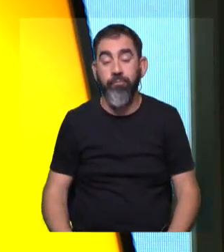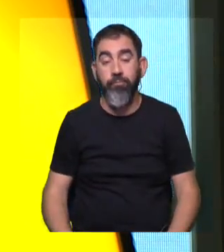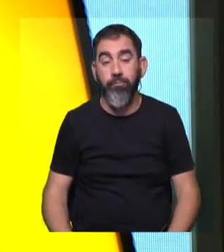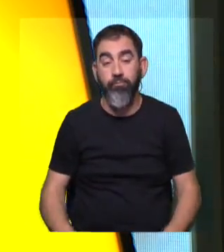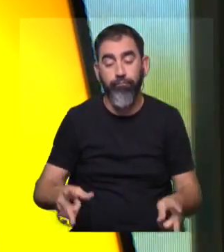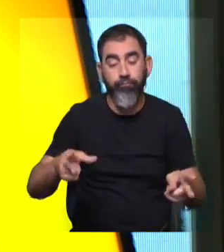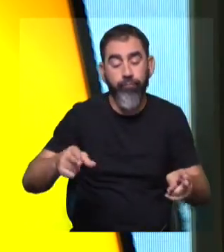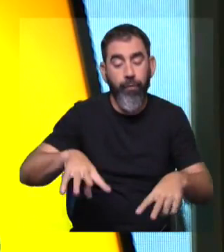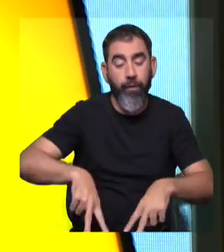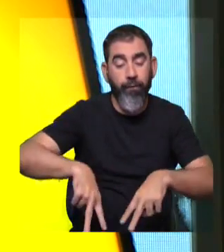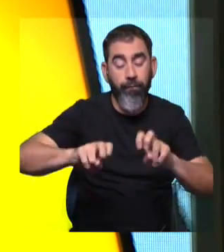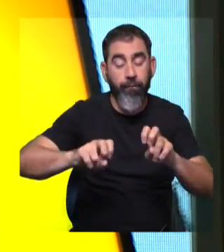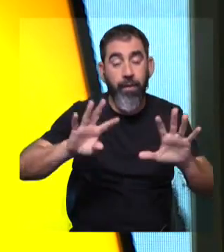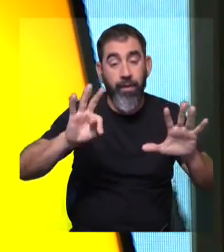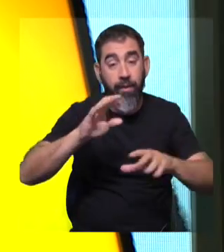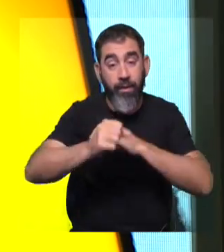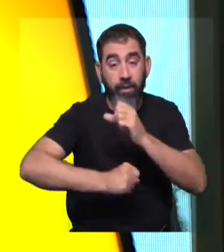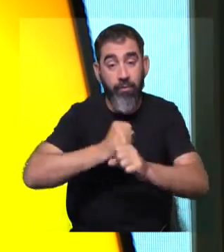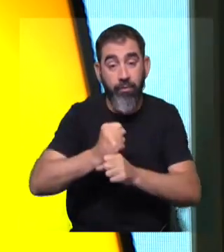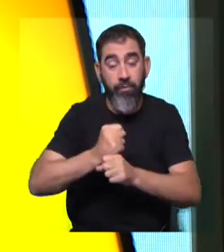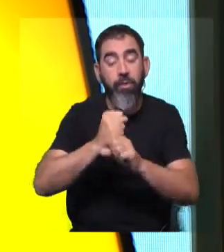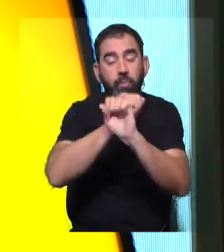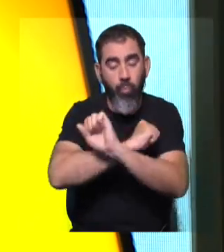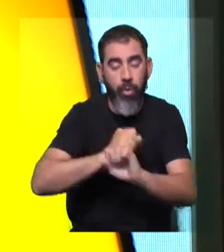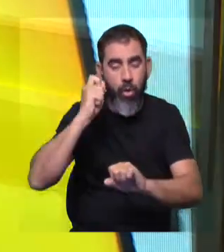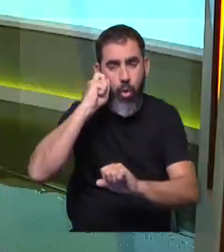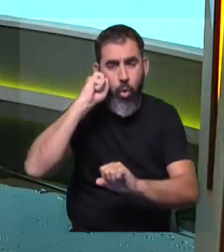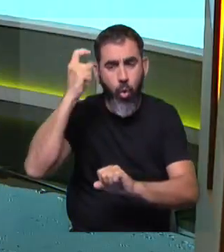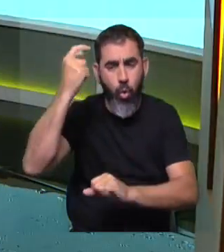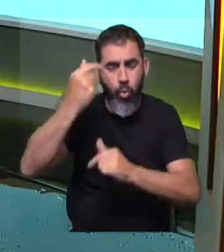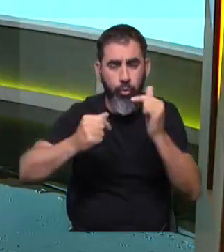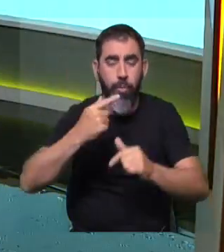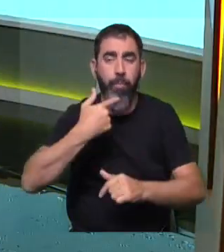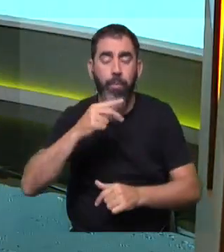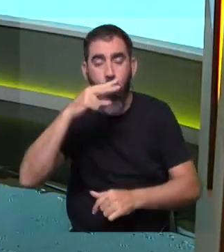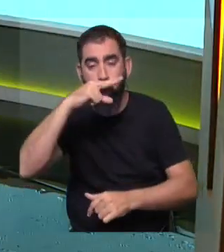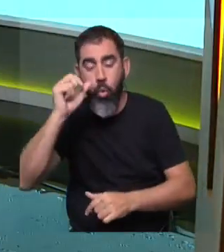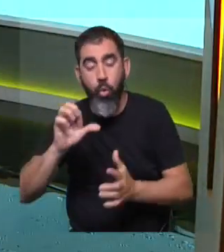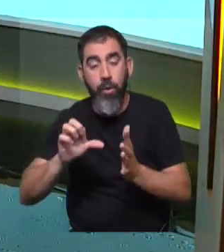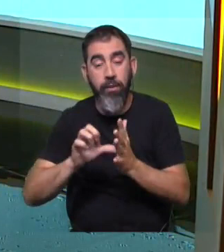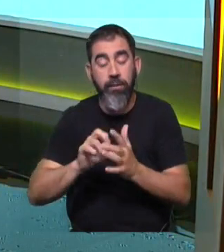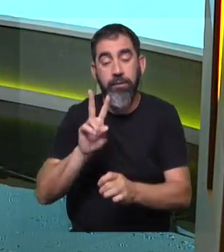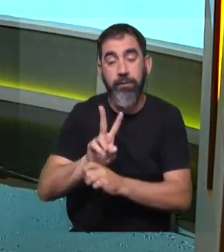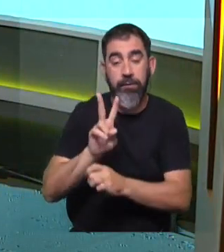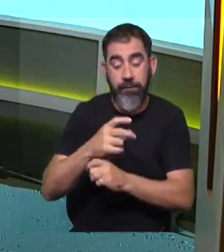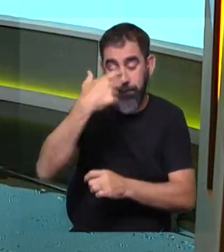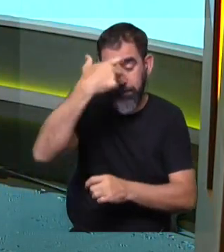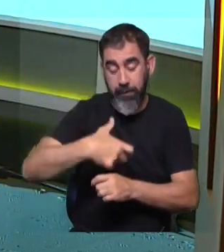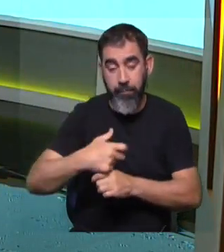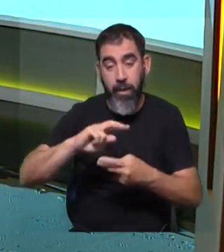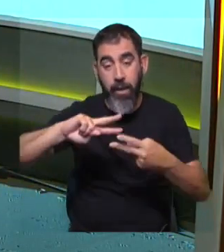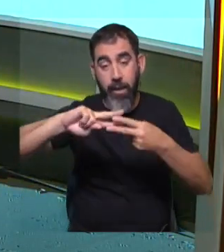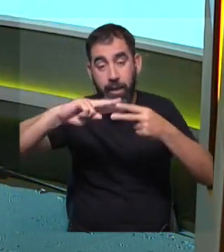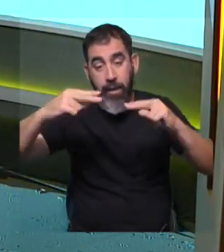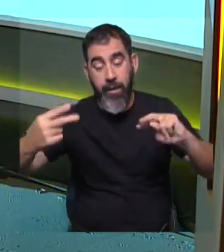se han realizado y que ha permitido generar conocimiento desde el olfato, el sistema inmune, la